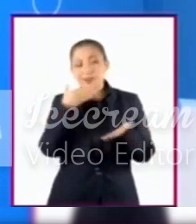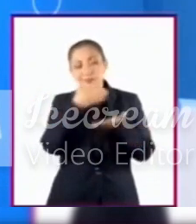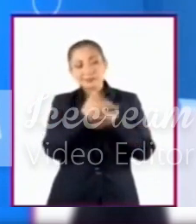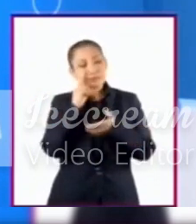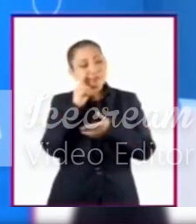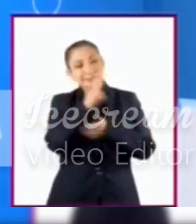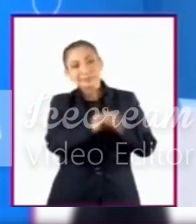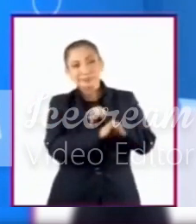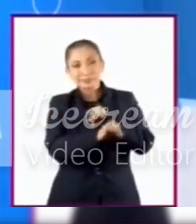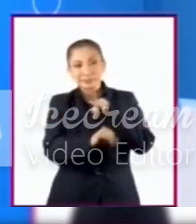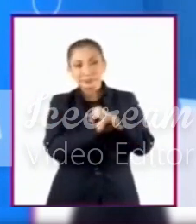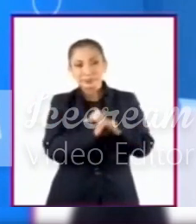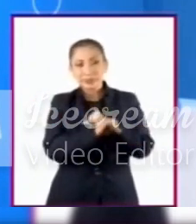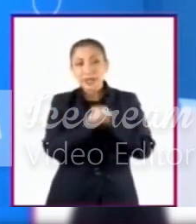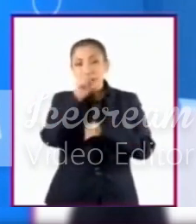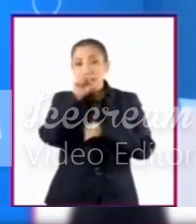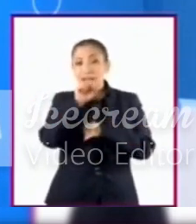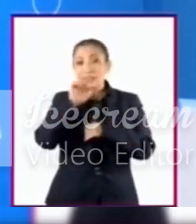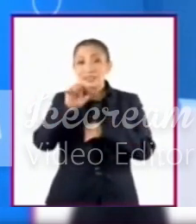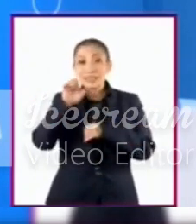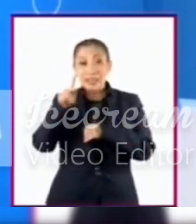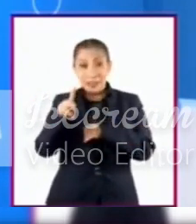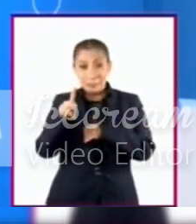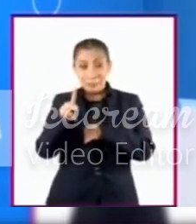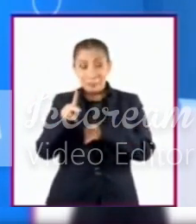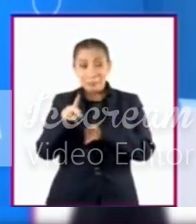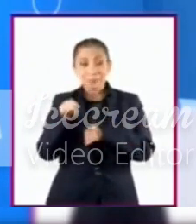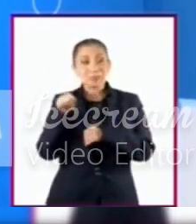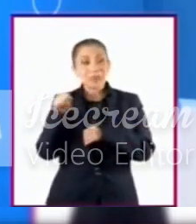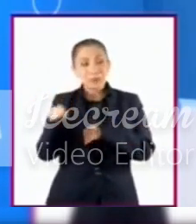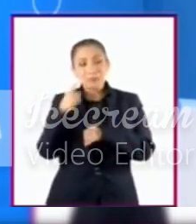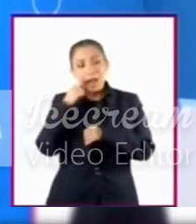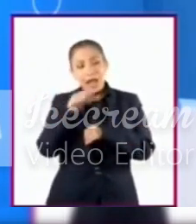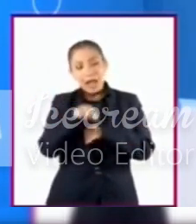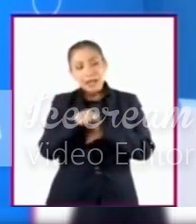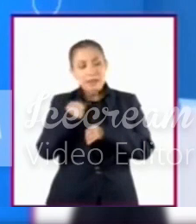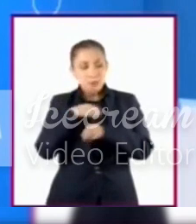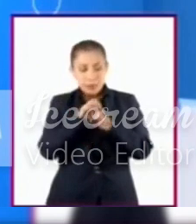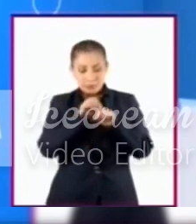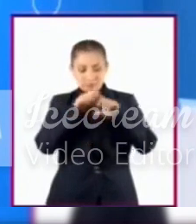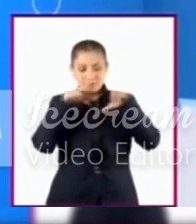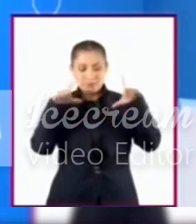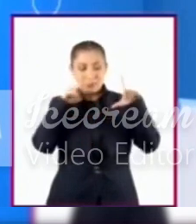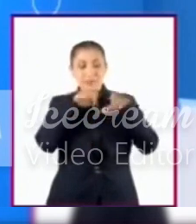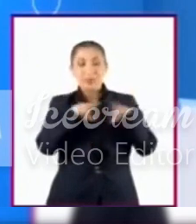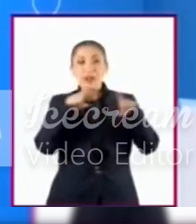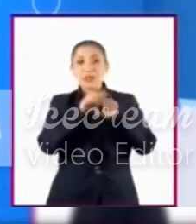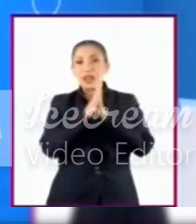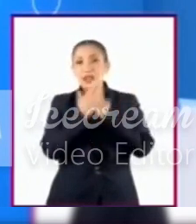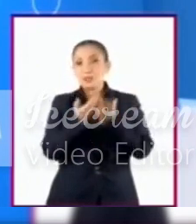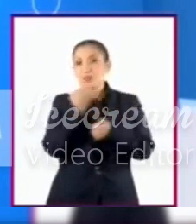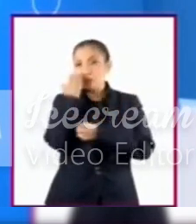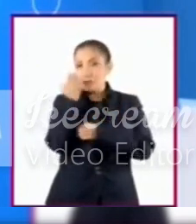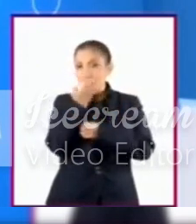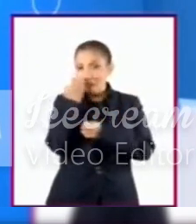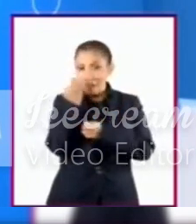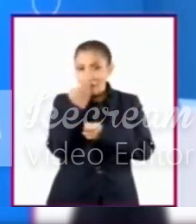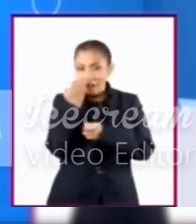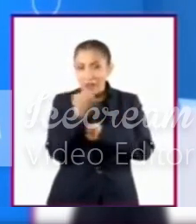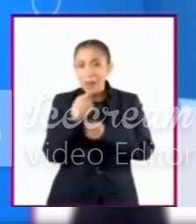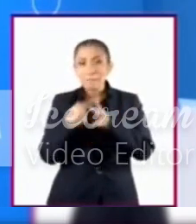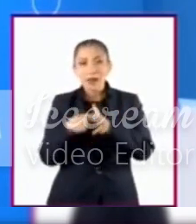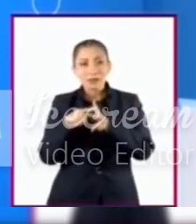entrar a la página de la Secretaría de Educación Pública para que accedan a los diferentes libros de texto